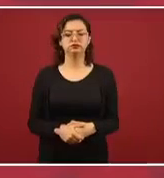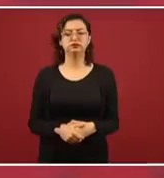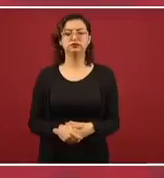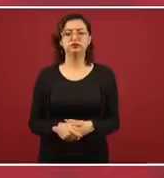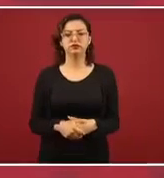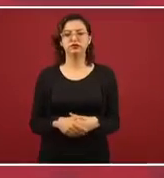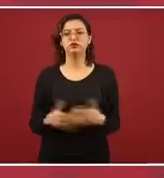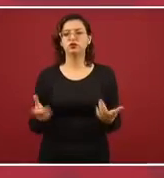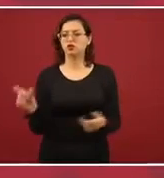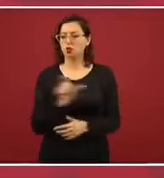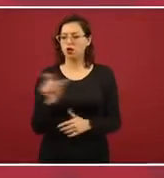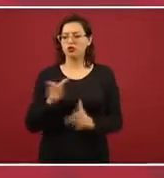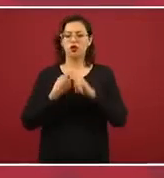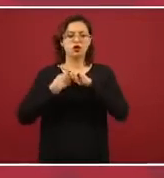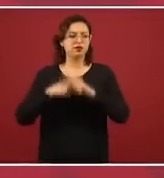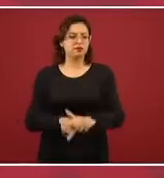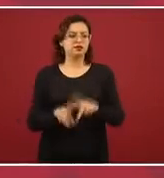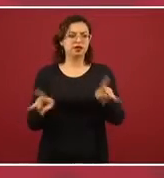empieza la venta